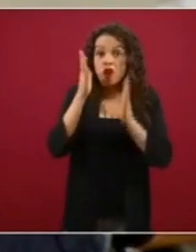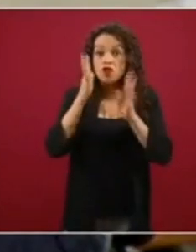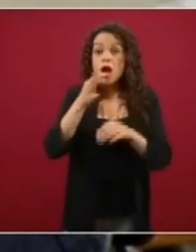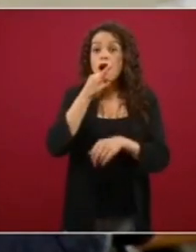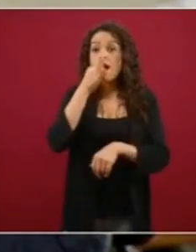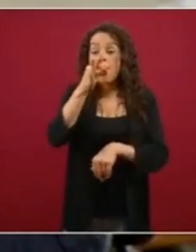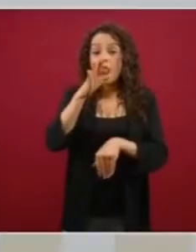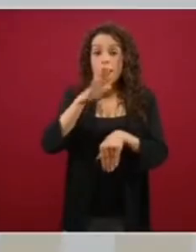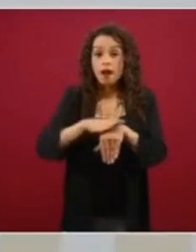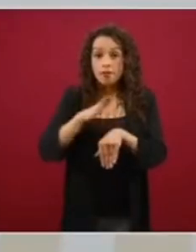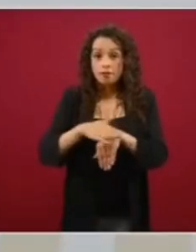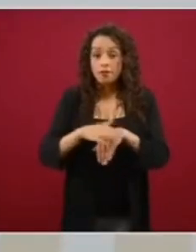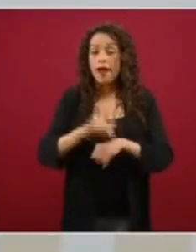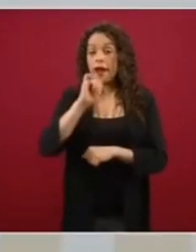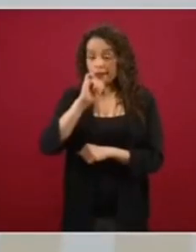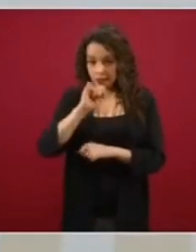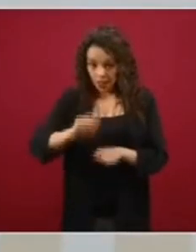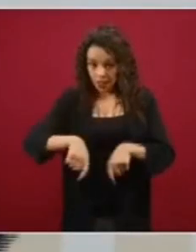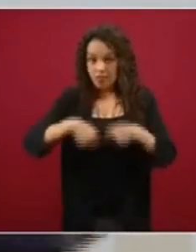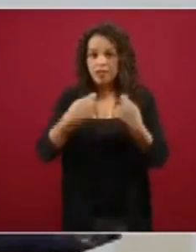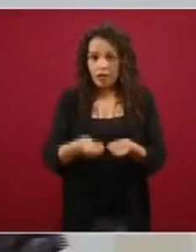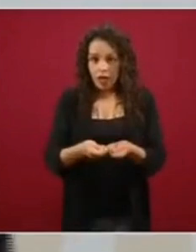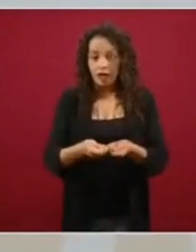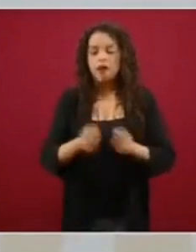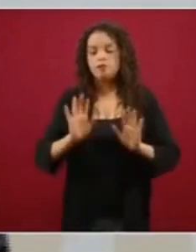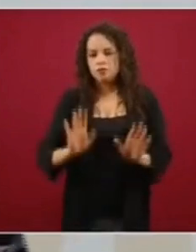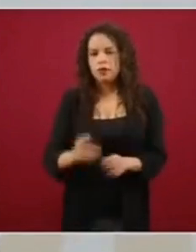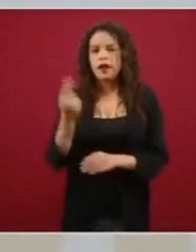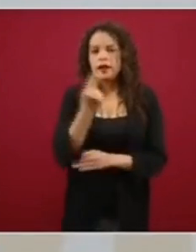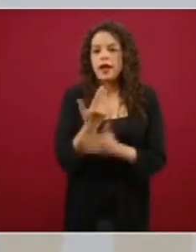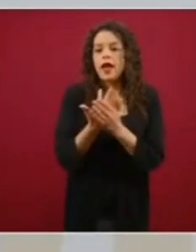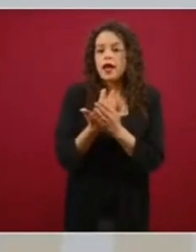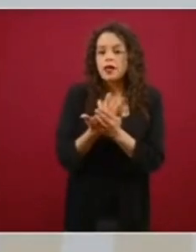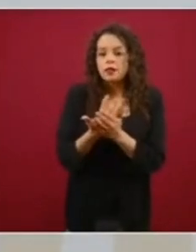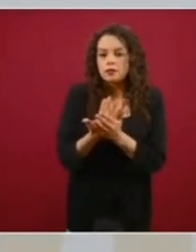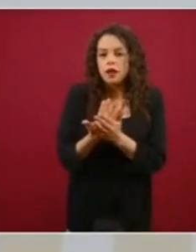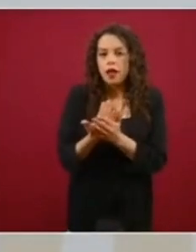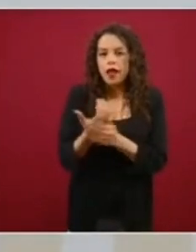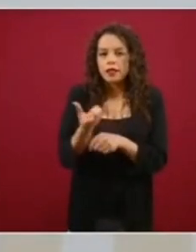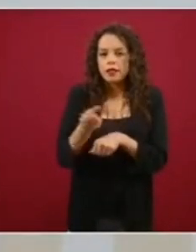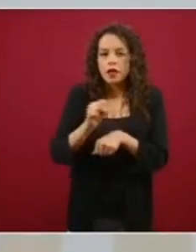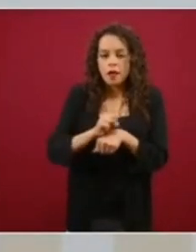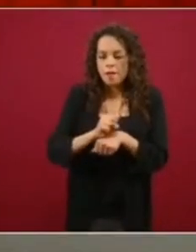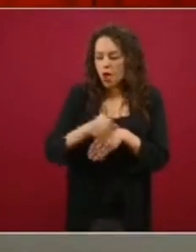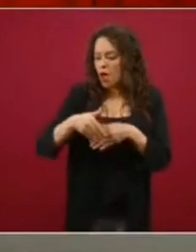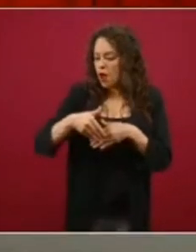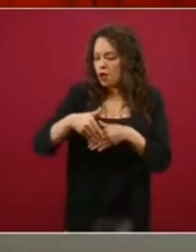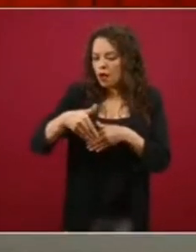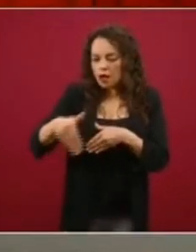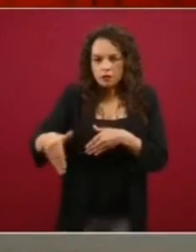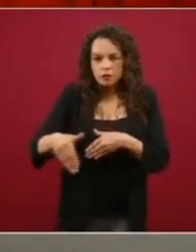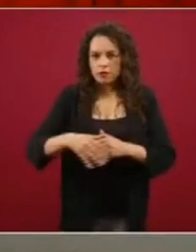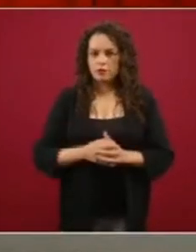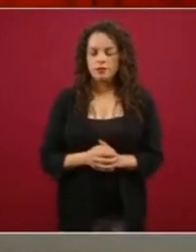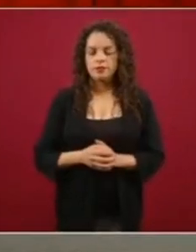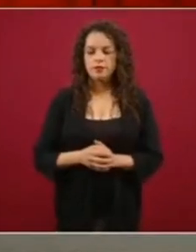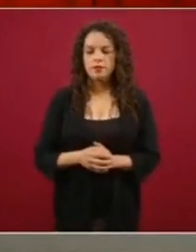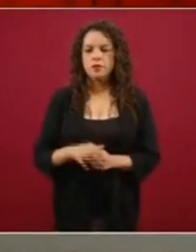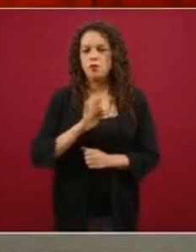notificadas y localizadas, es cosa de que pasen algunas semanas más. El ritmo ya no, ya a veces